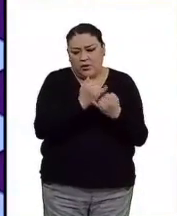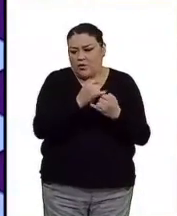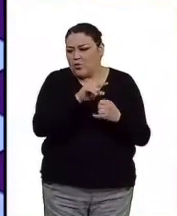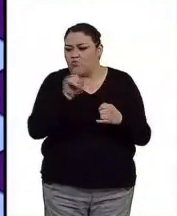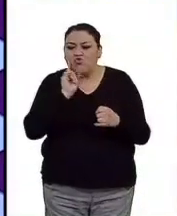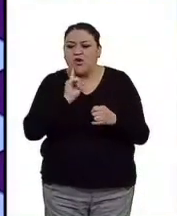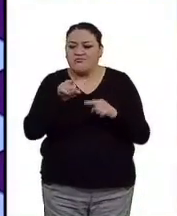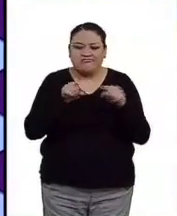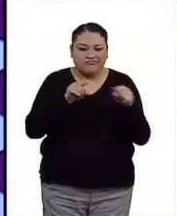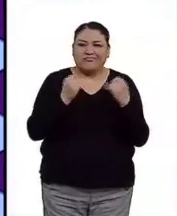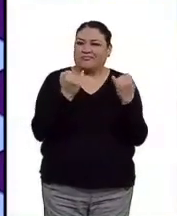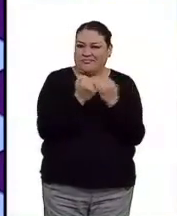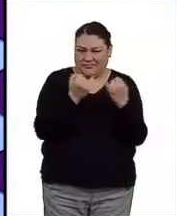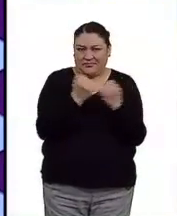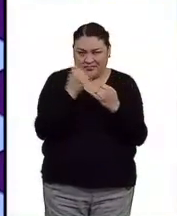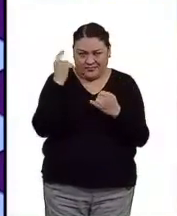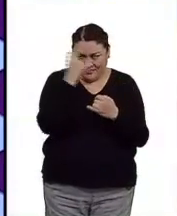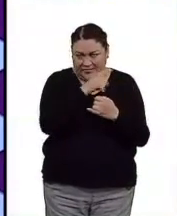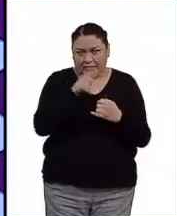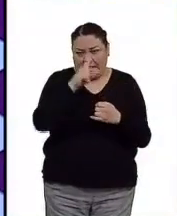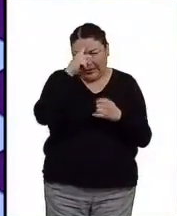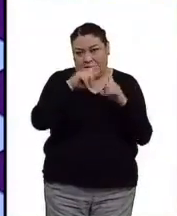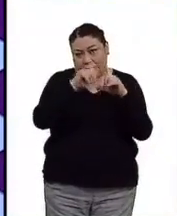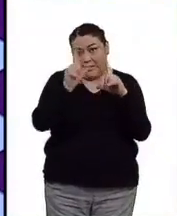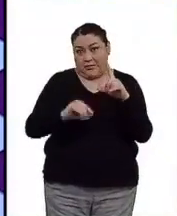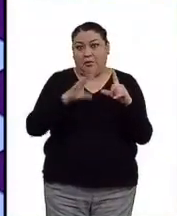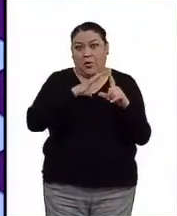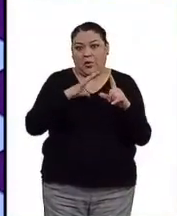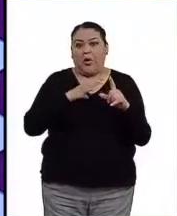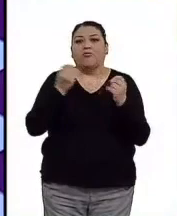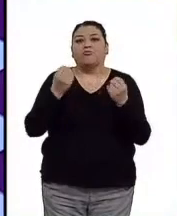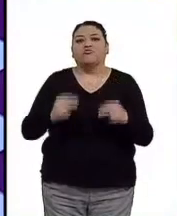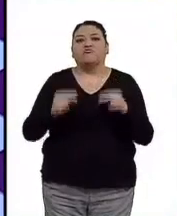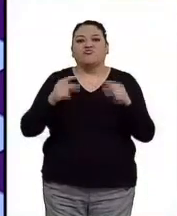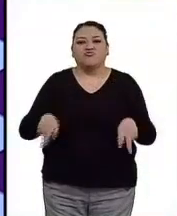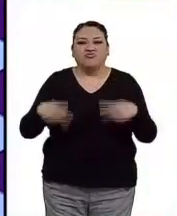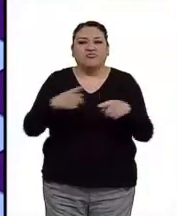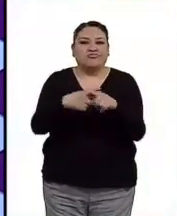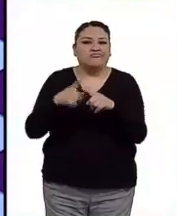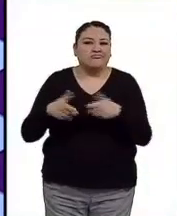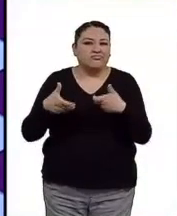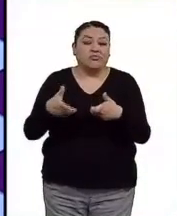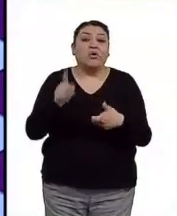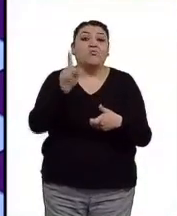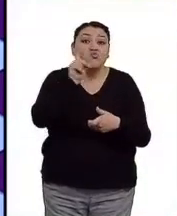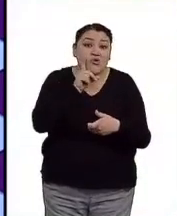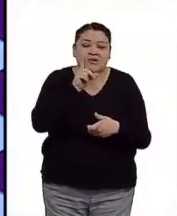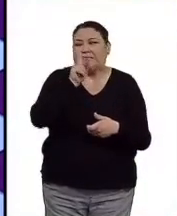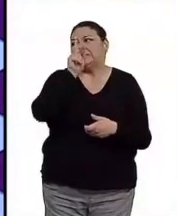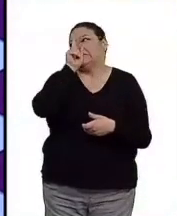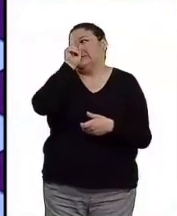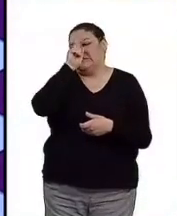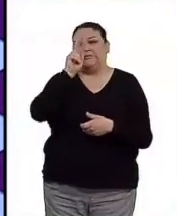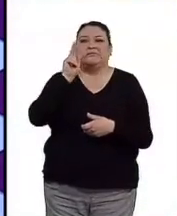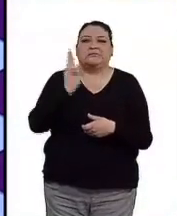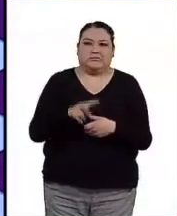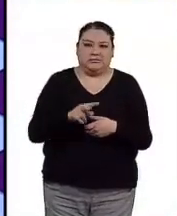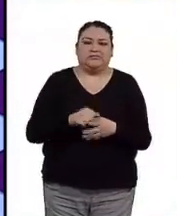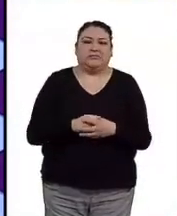un mercado laboral como el de México, donde hay mucho trabajo informal, pero a las mujeres nos va todavía más mal. Por